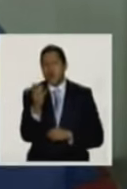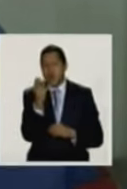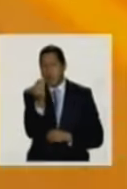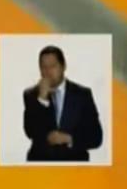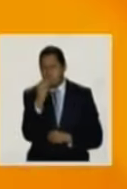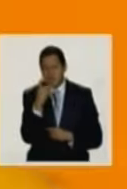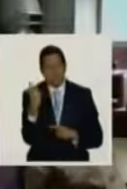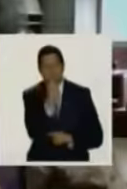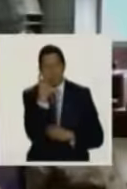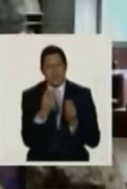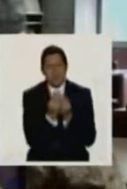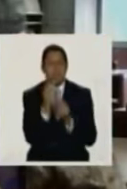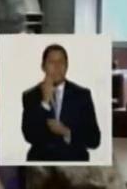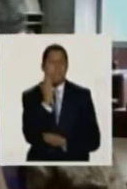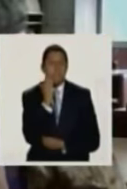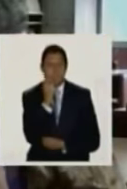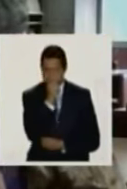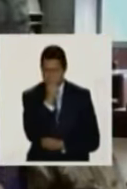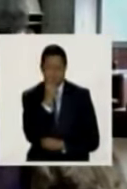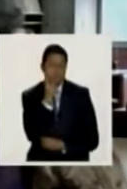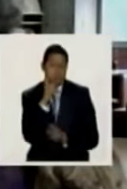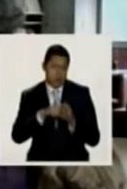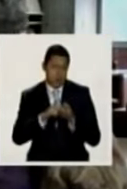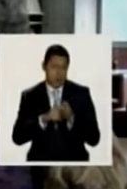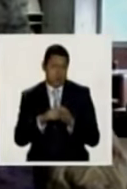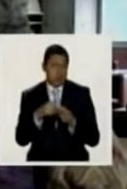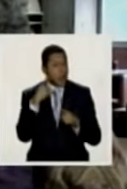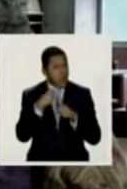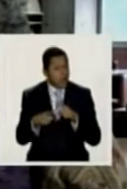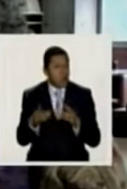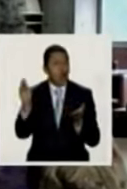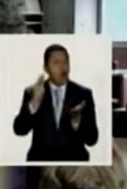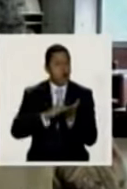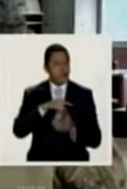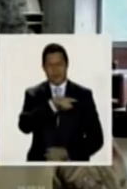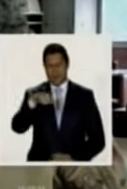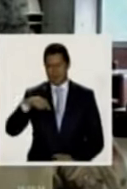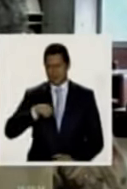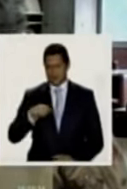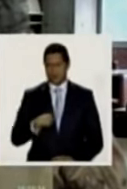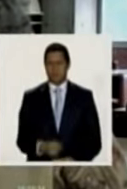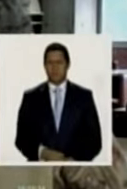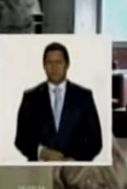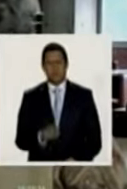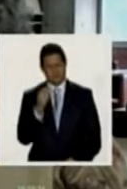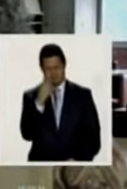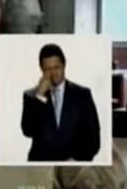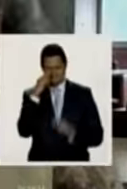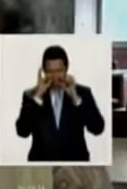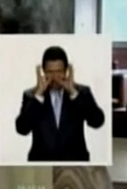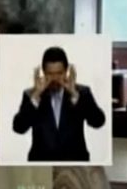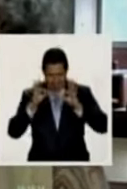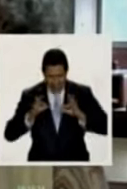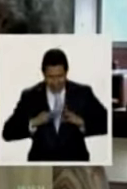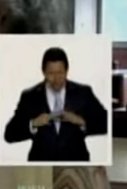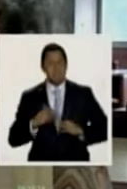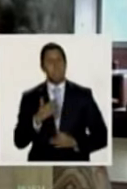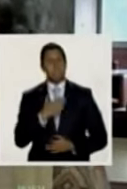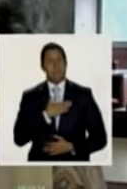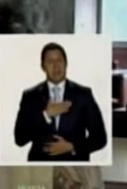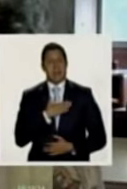su mujer. Una de las grandes cosas de él es volver hacia nosotros, la mirada. Eso para